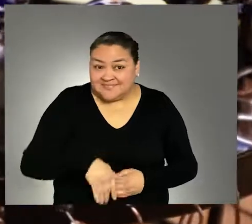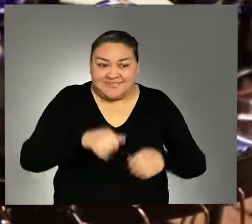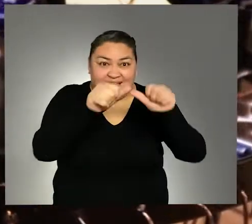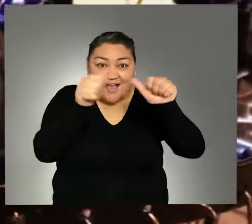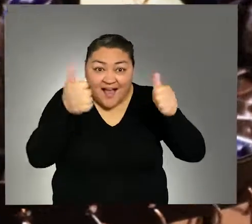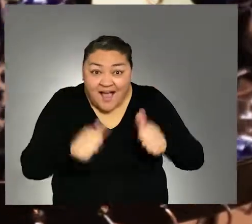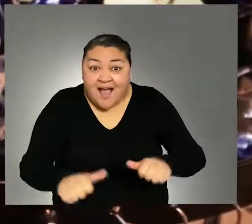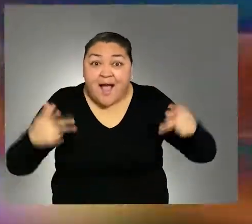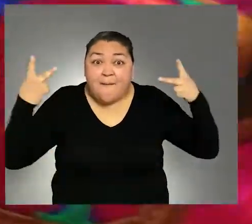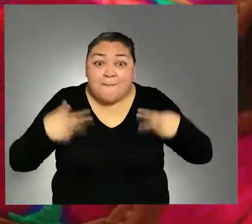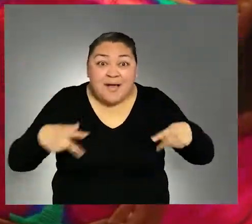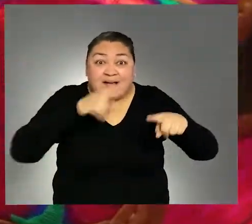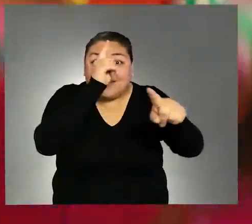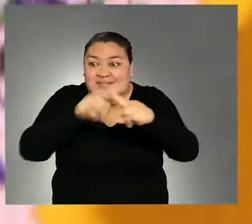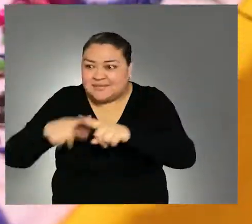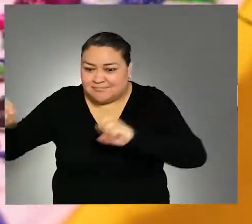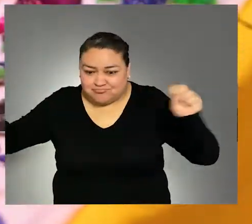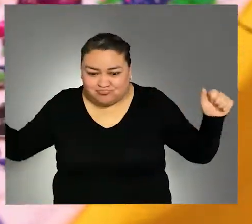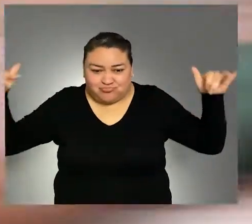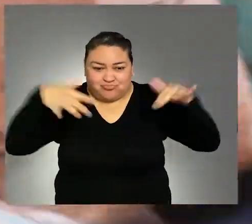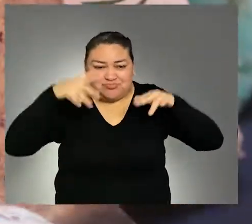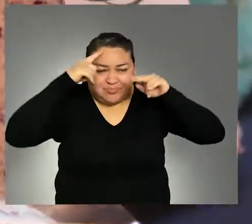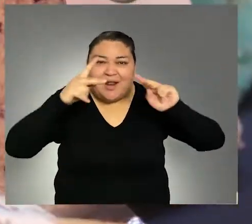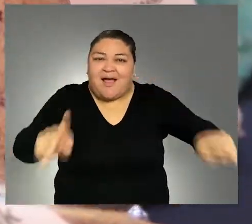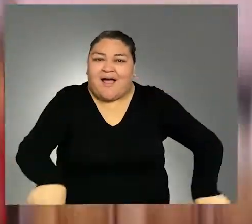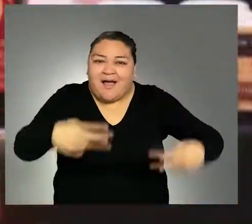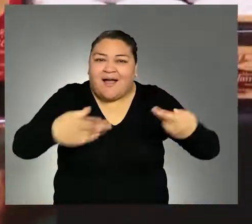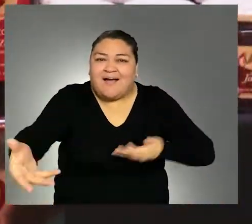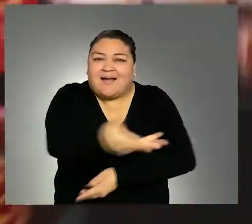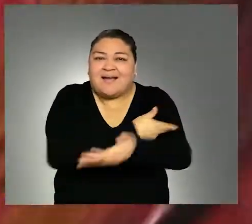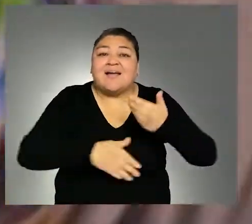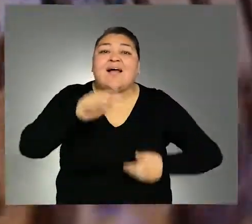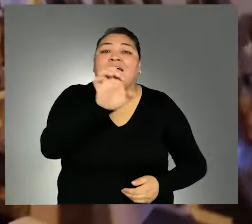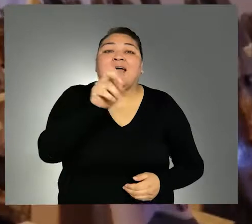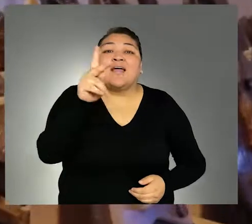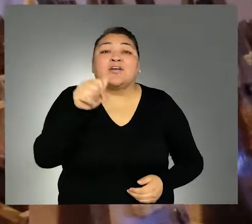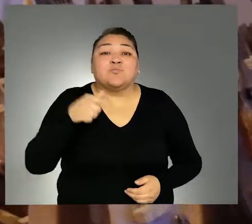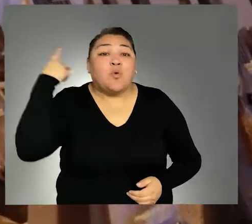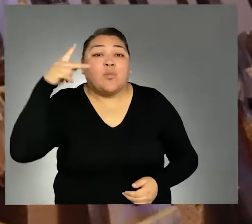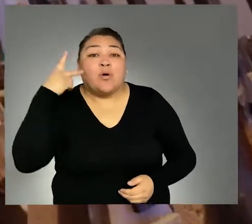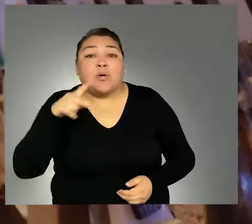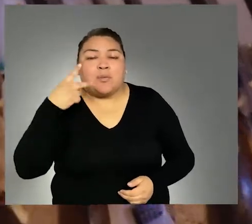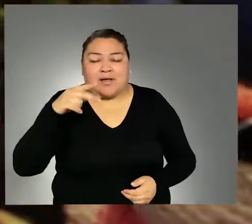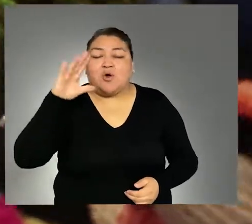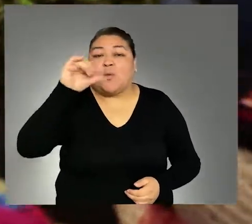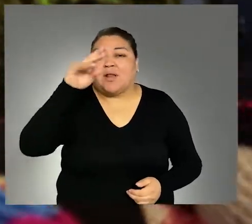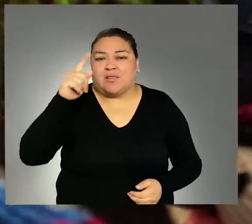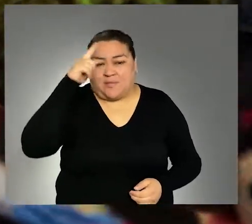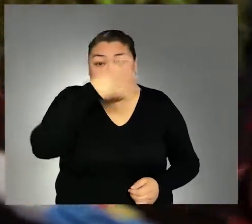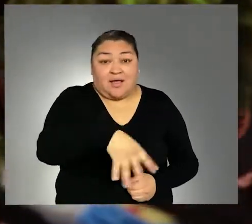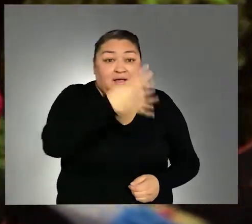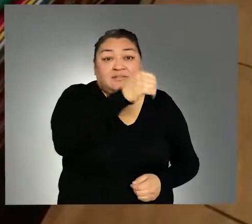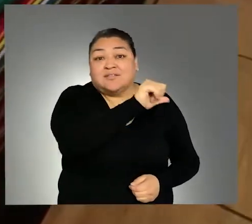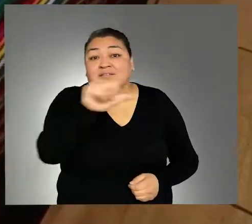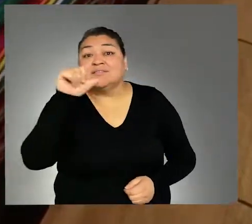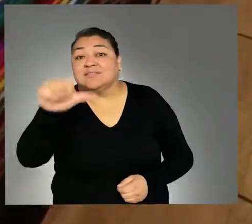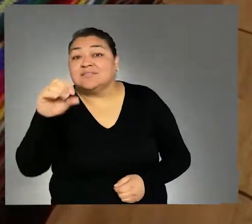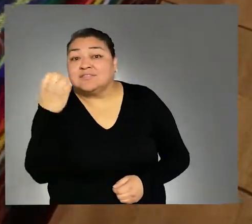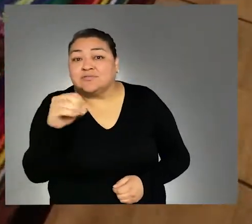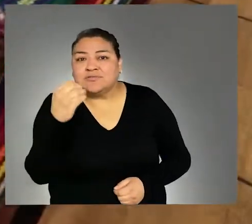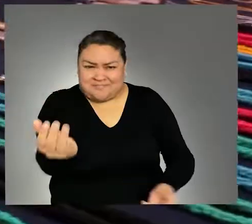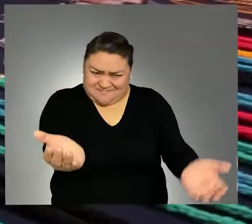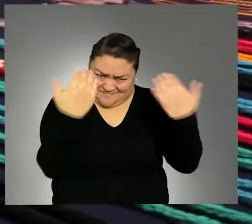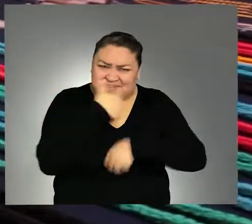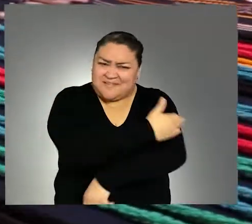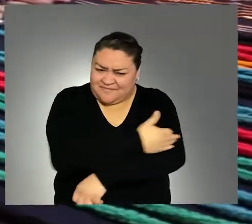artesanos y productores del estado se reúnen para ofrecer sus productos y creaciones en la Expo Puebla Cooperativa del 14 al 16 de